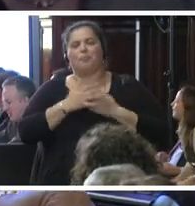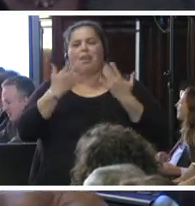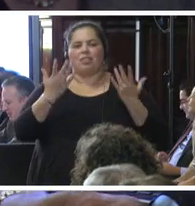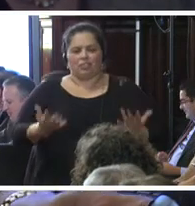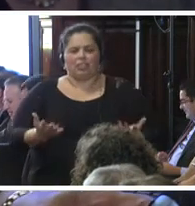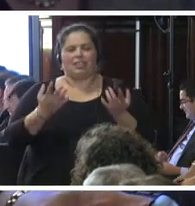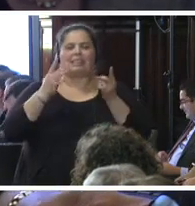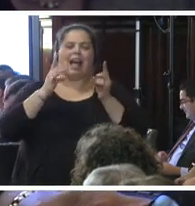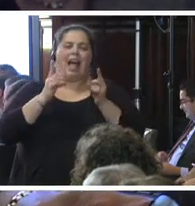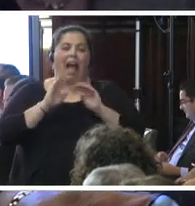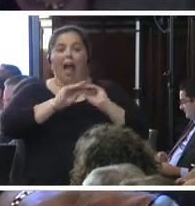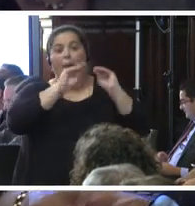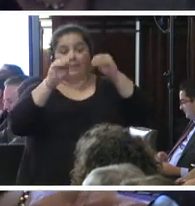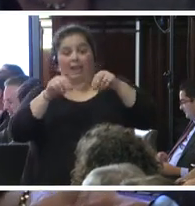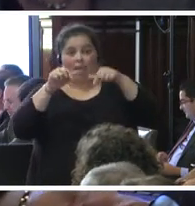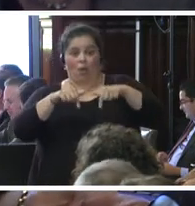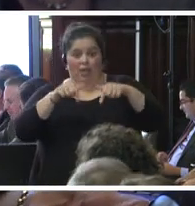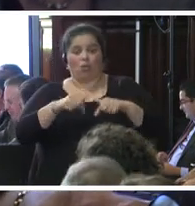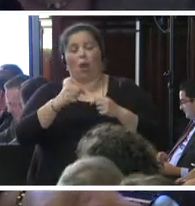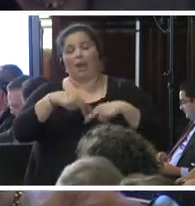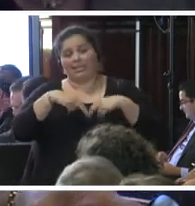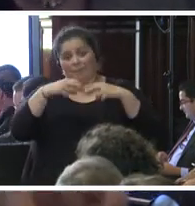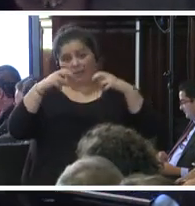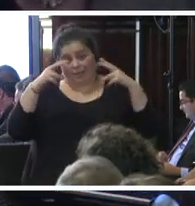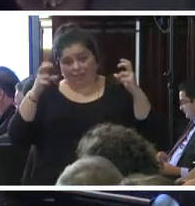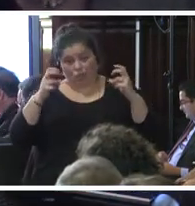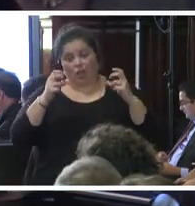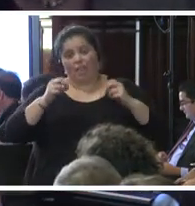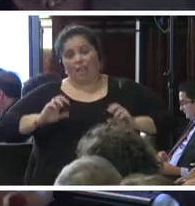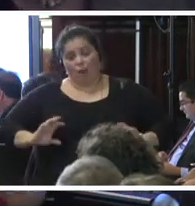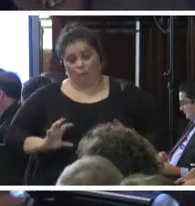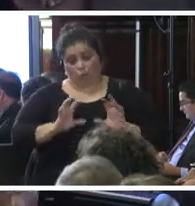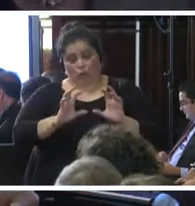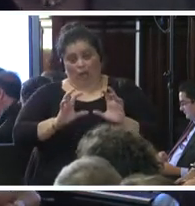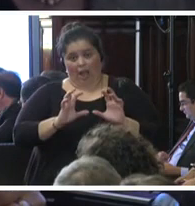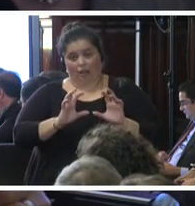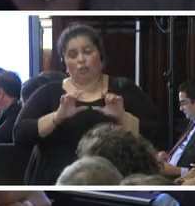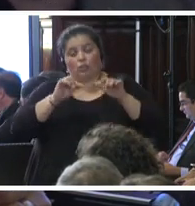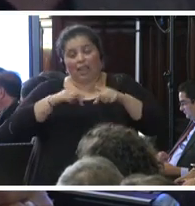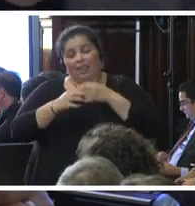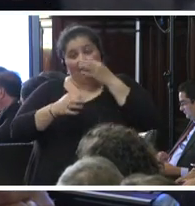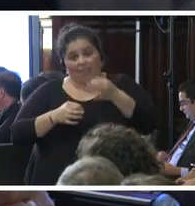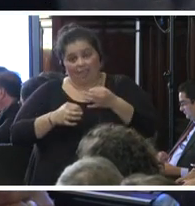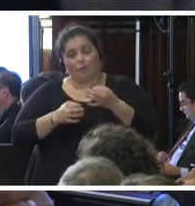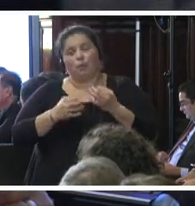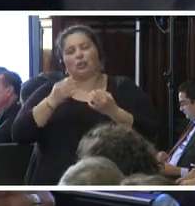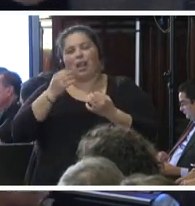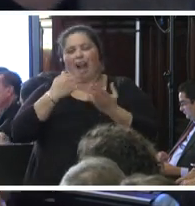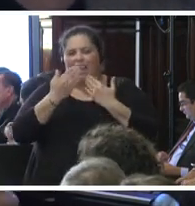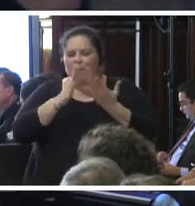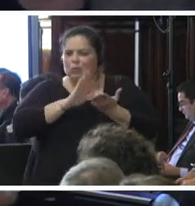Aplicado esto a las investigaciones de los funcionarios, porque aquí se mencionaron unos